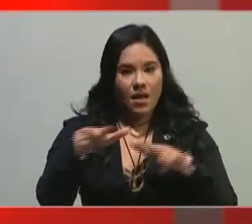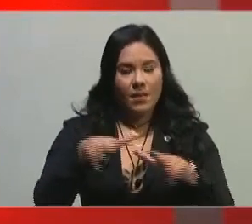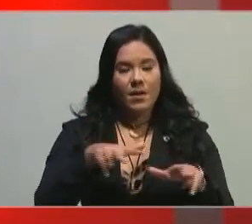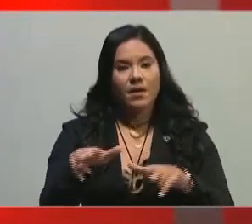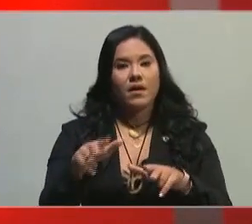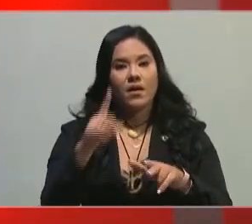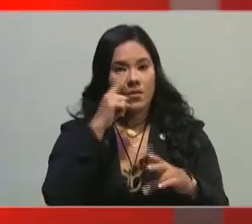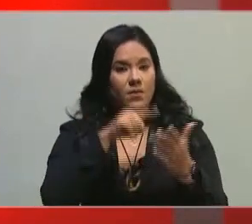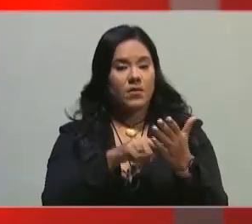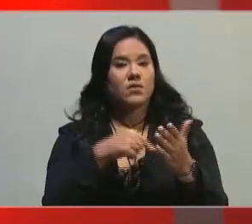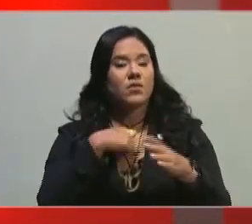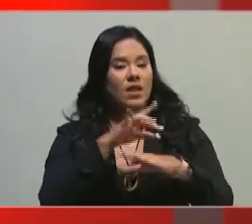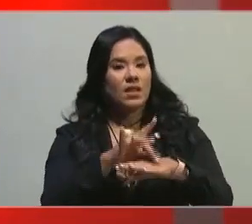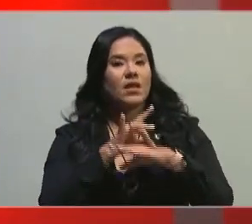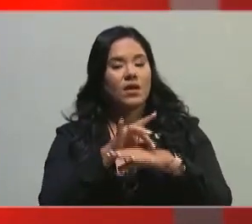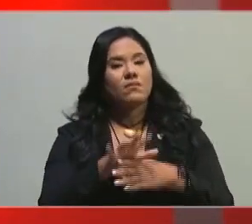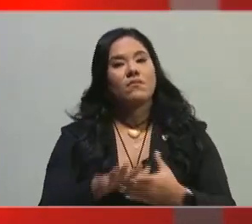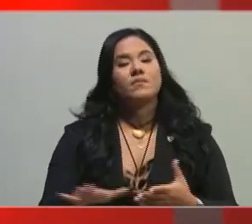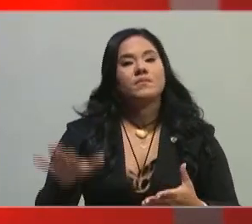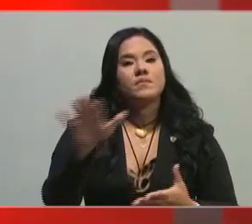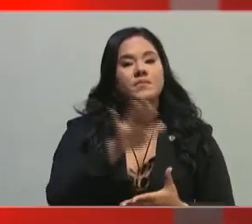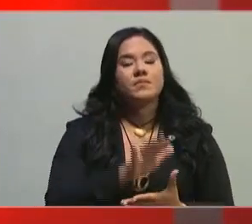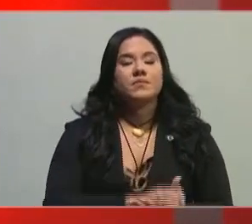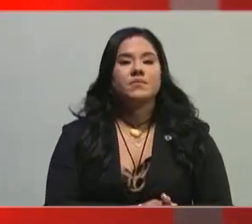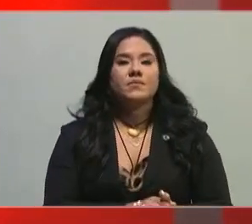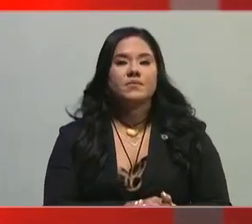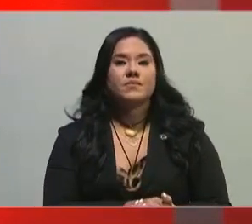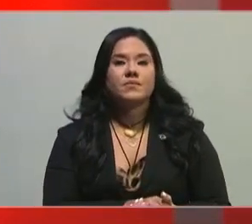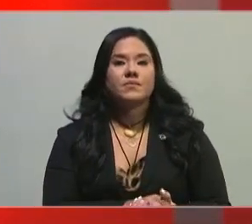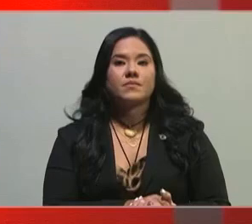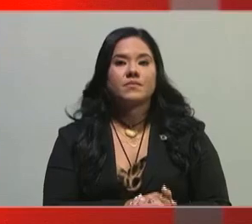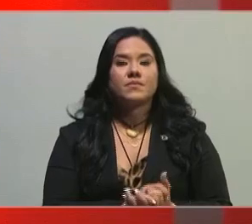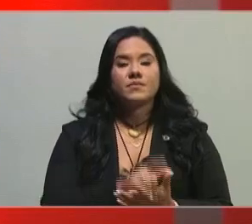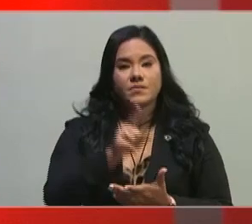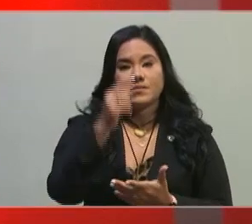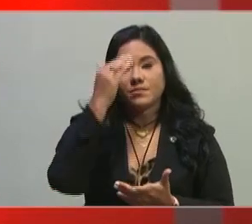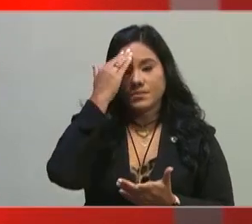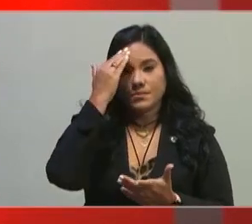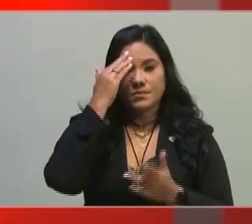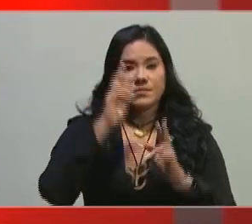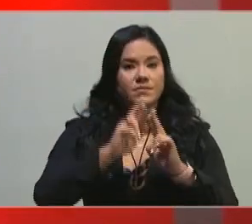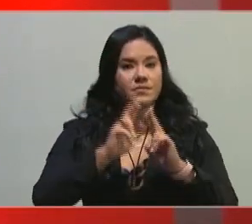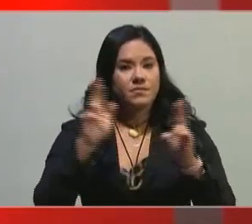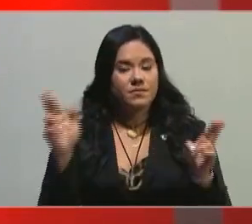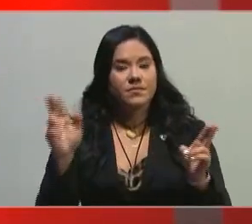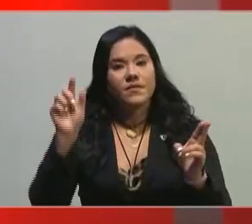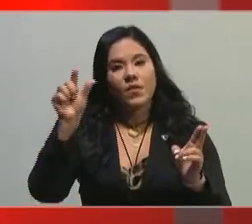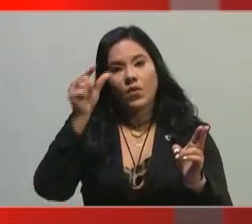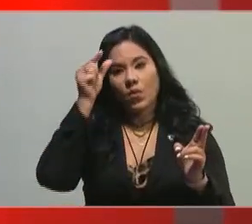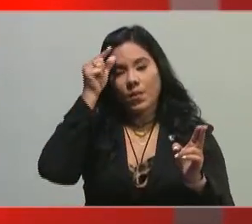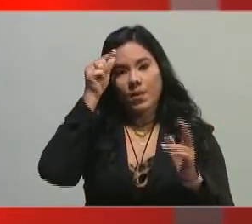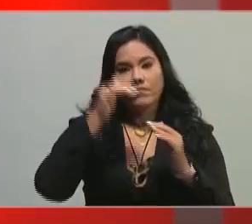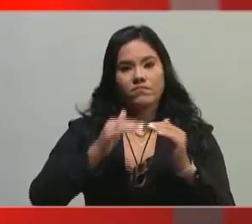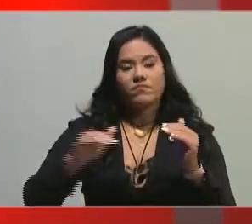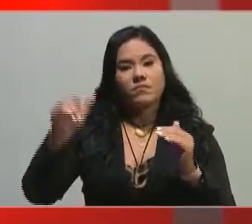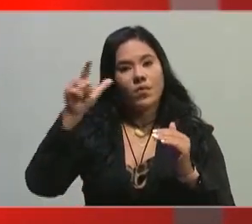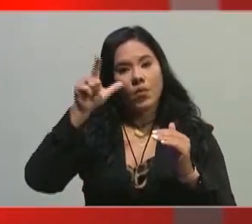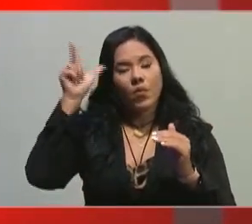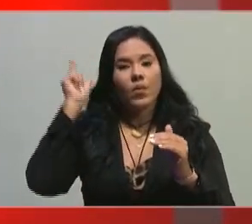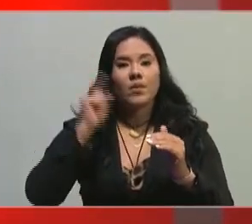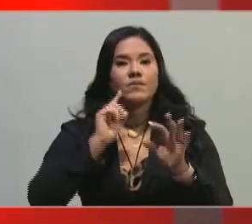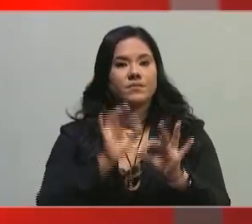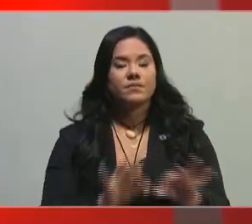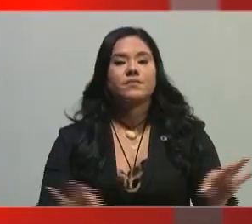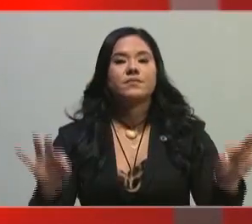por esos territorios y vimos cómo cruzaban esos esa Cañada gente poniendo listo para cruzar